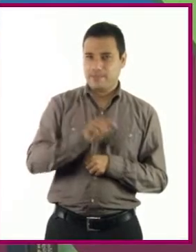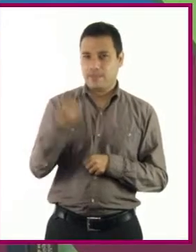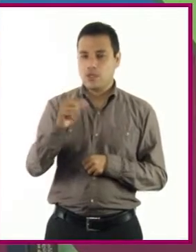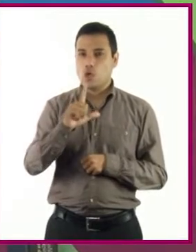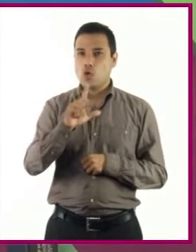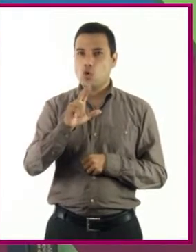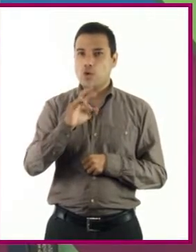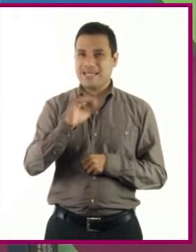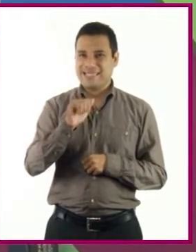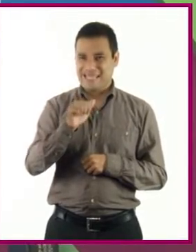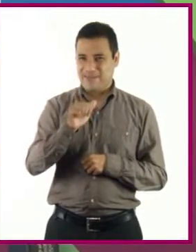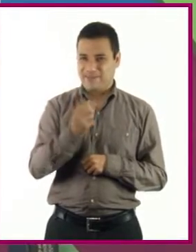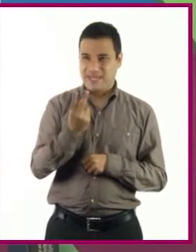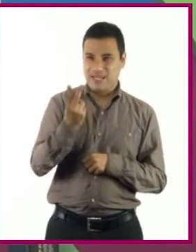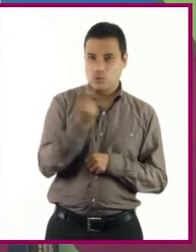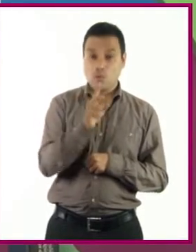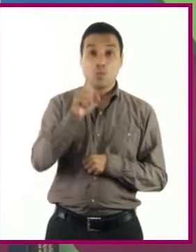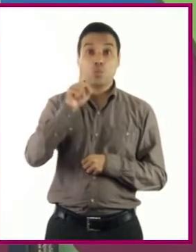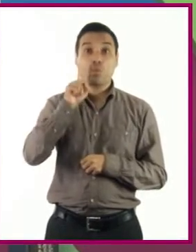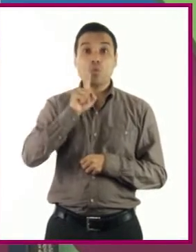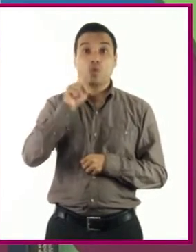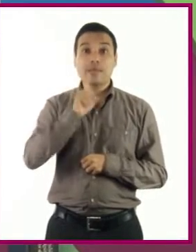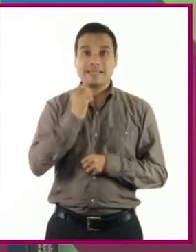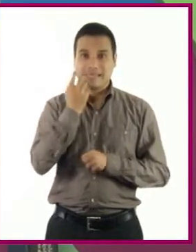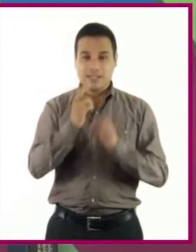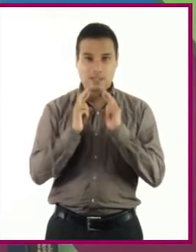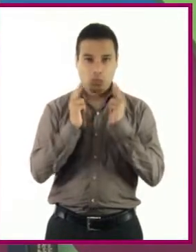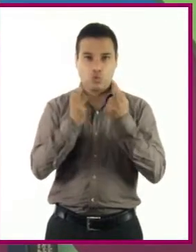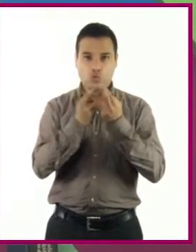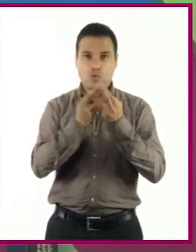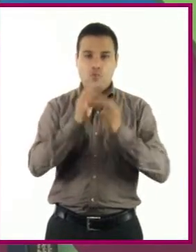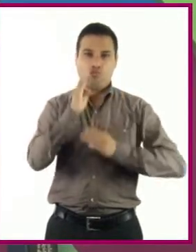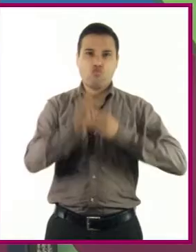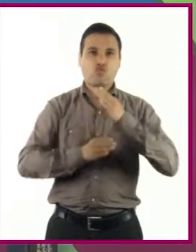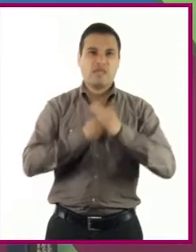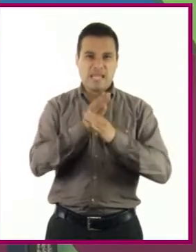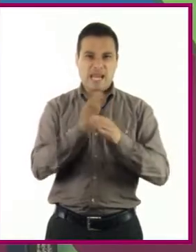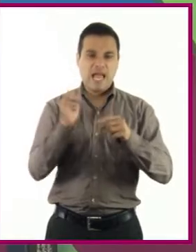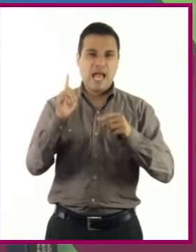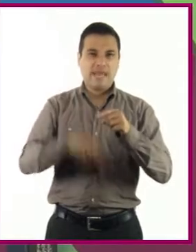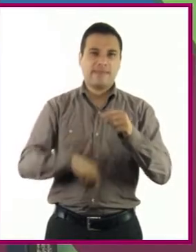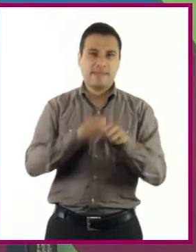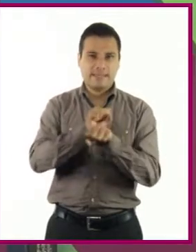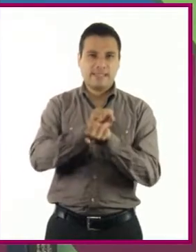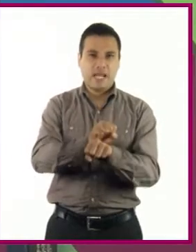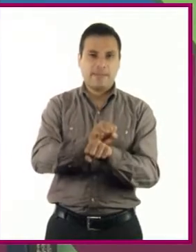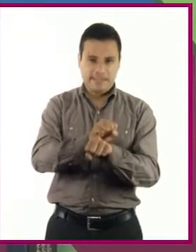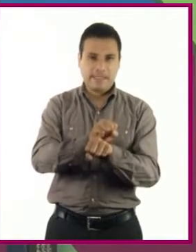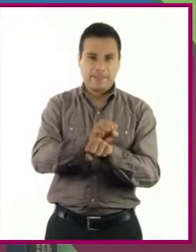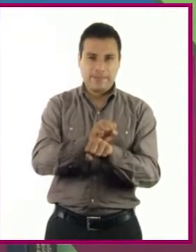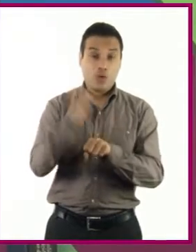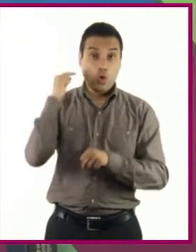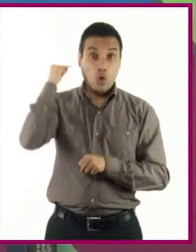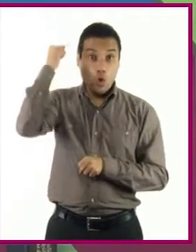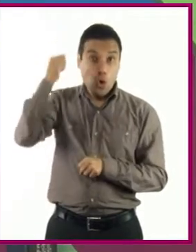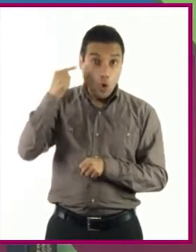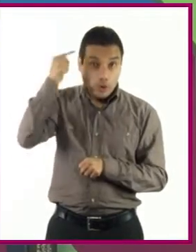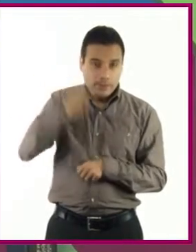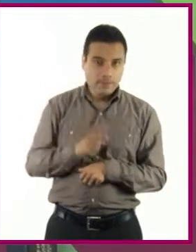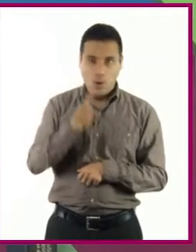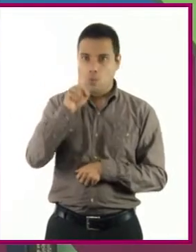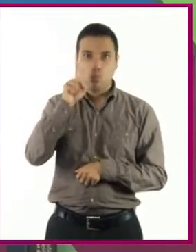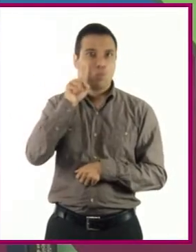Mott intentaron asistir a la Convención Mundial Antiesclavista en Londres y les fue negada la